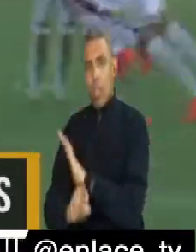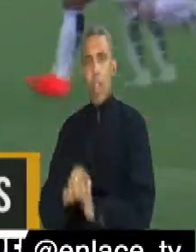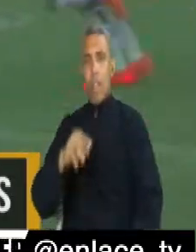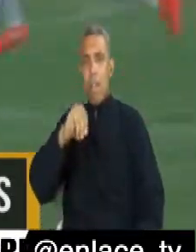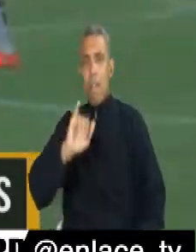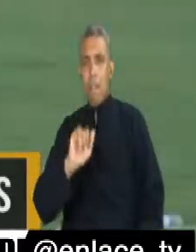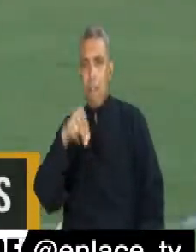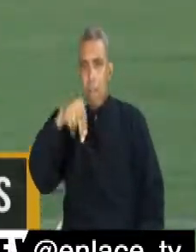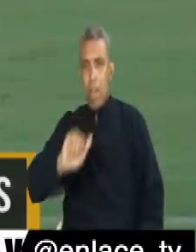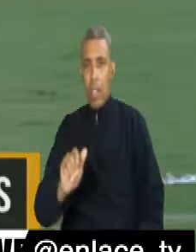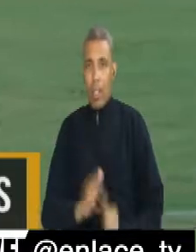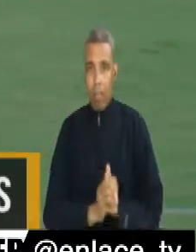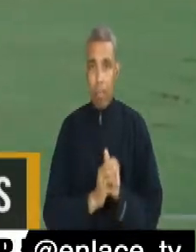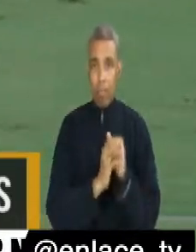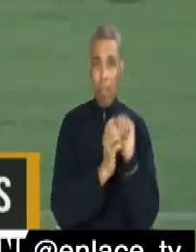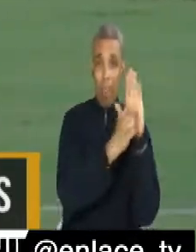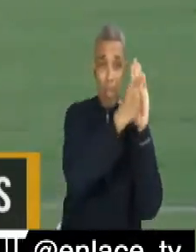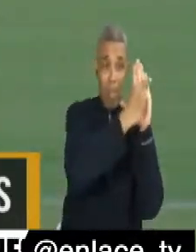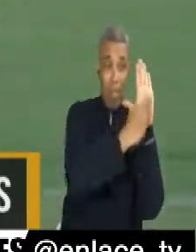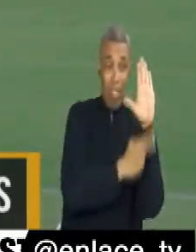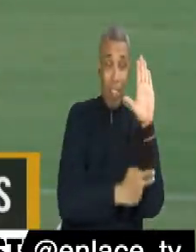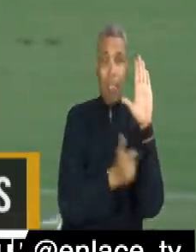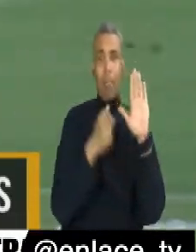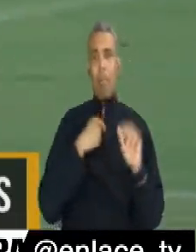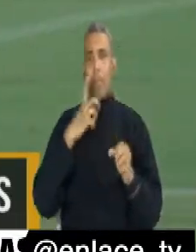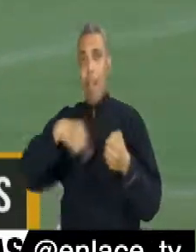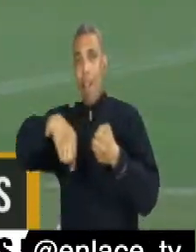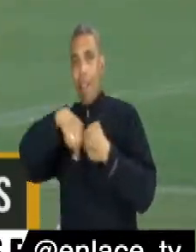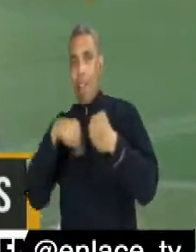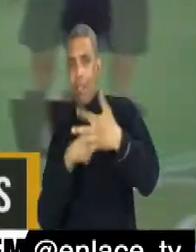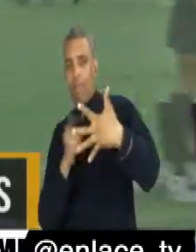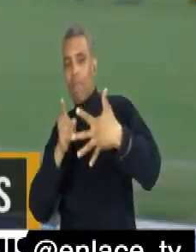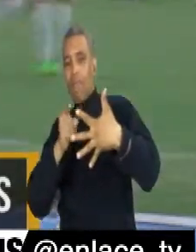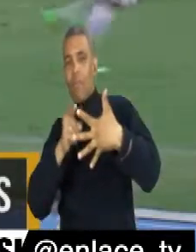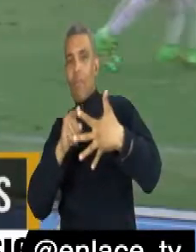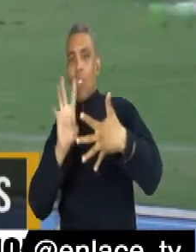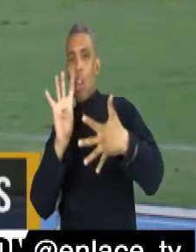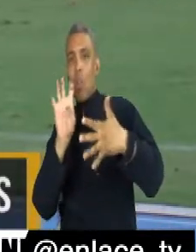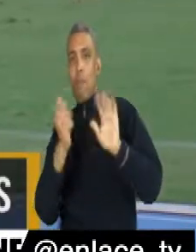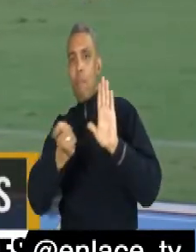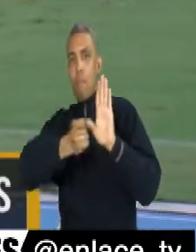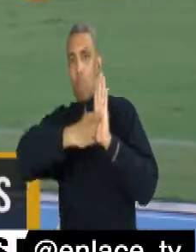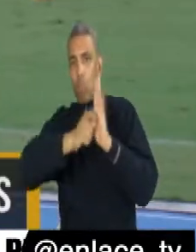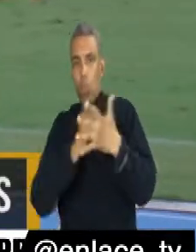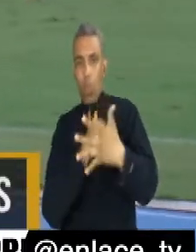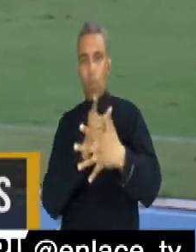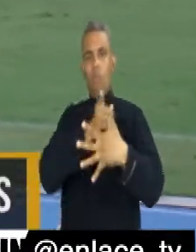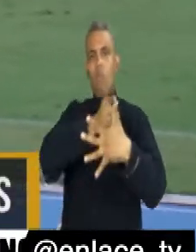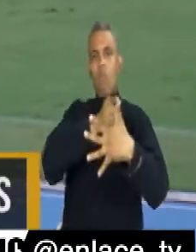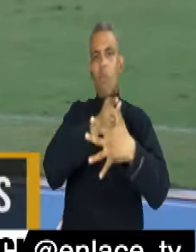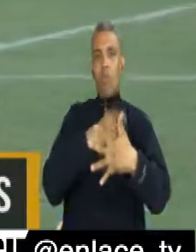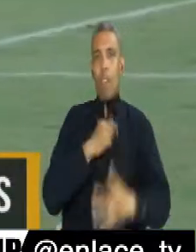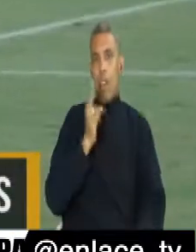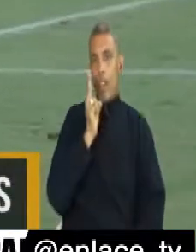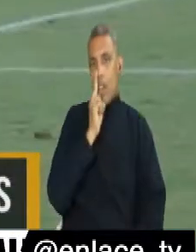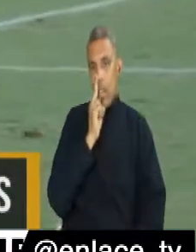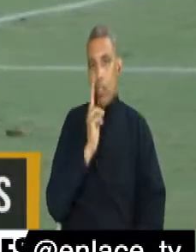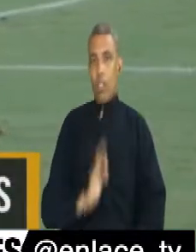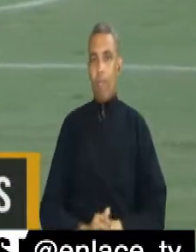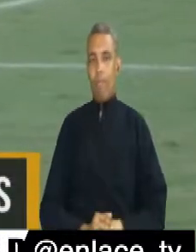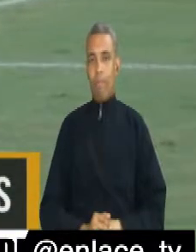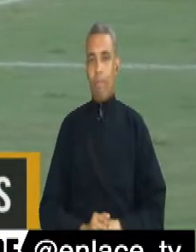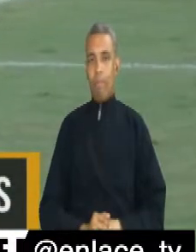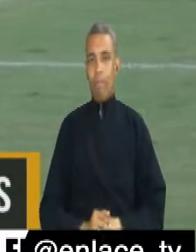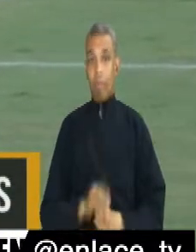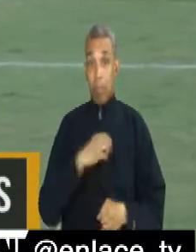Petrolera tiene 9 puntos, ubicándose en el segundo lugar, a solo 1 punto del líder, que es Atlético Nacional. El equipo